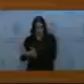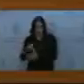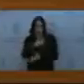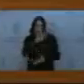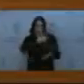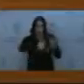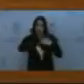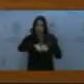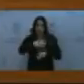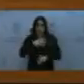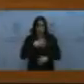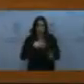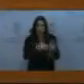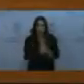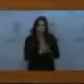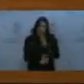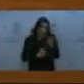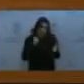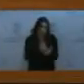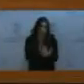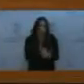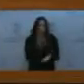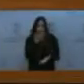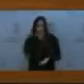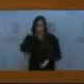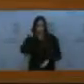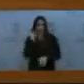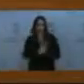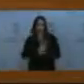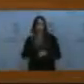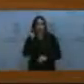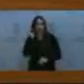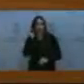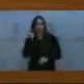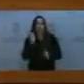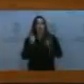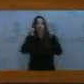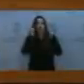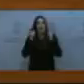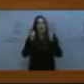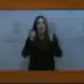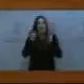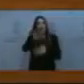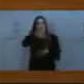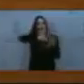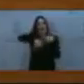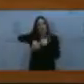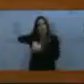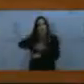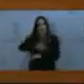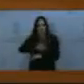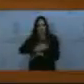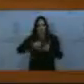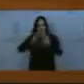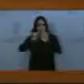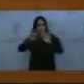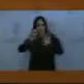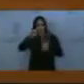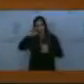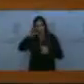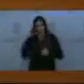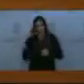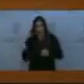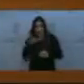es una falacia más de esta consejera. Han intentado poner de escudo ante la opinión pública a la empresa Traxa